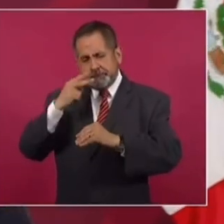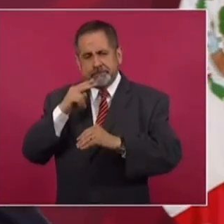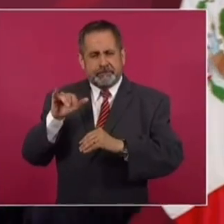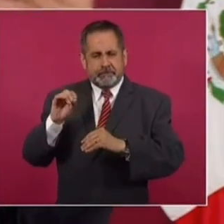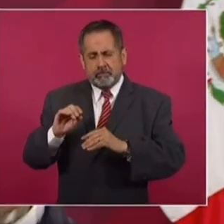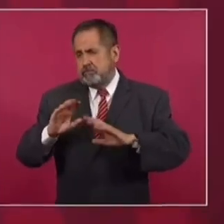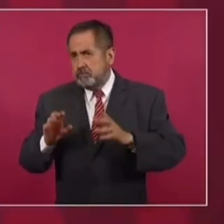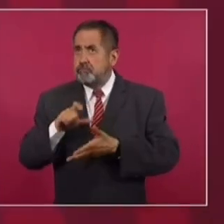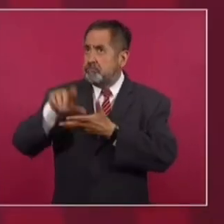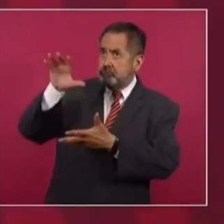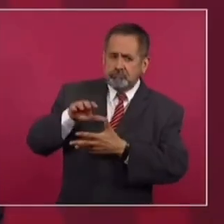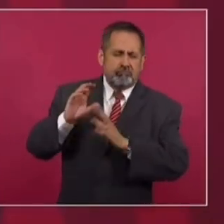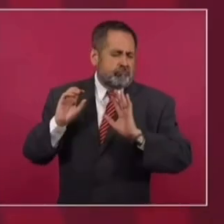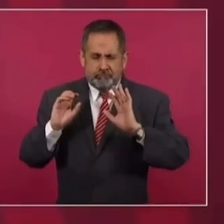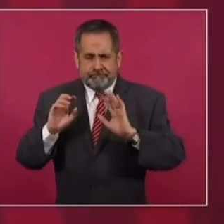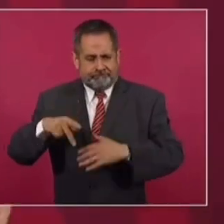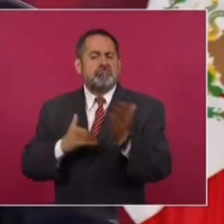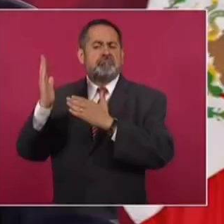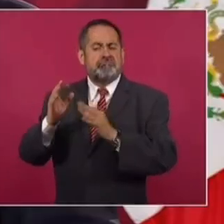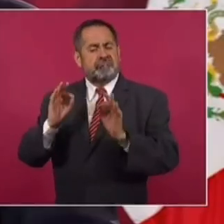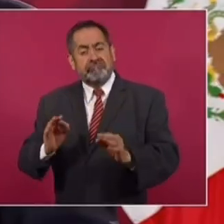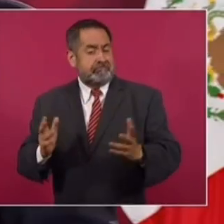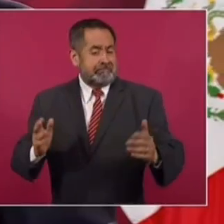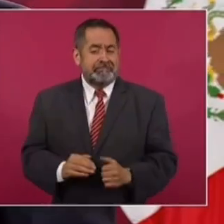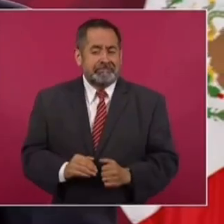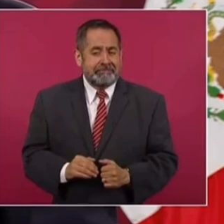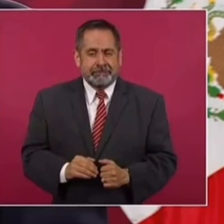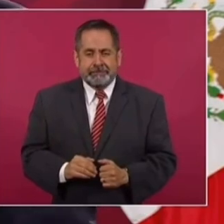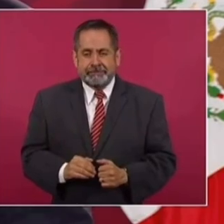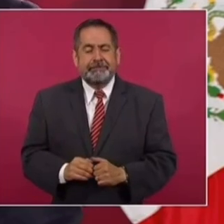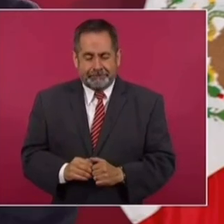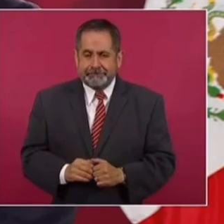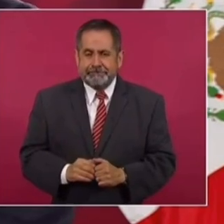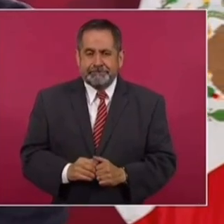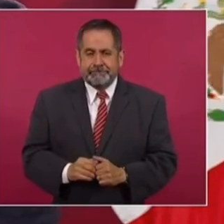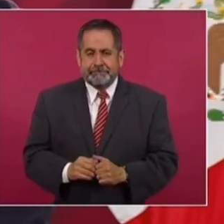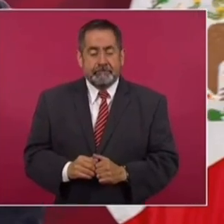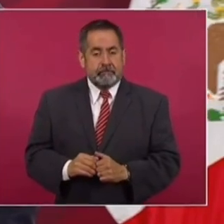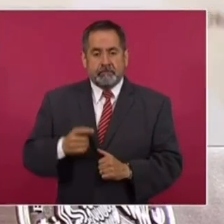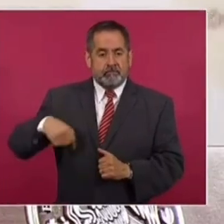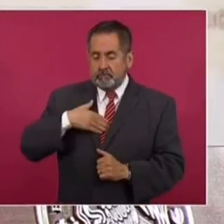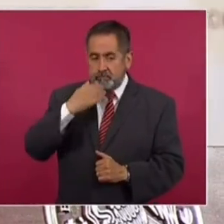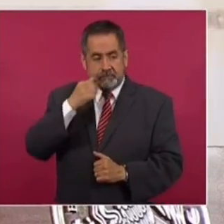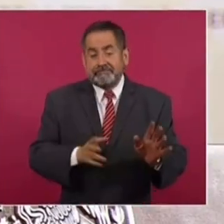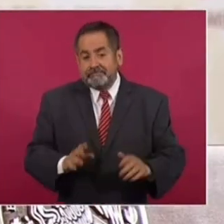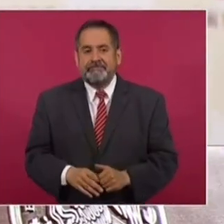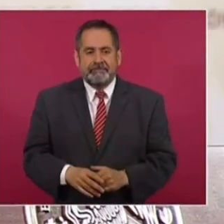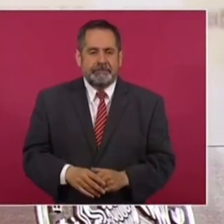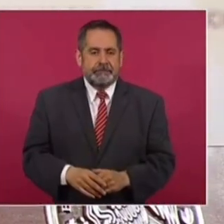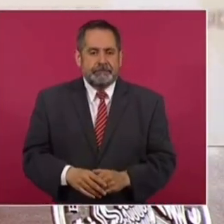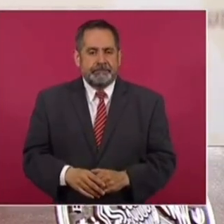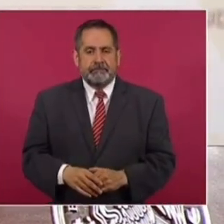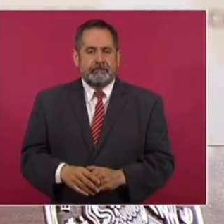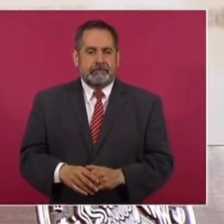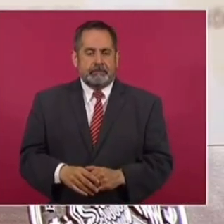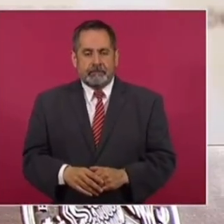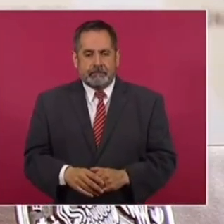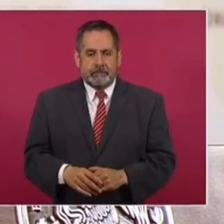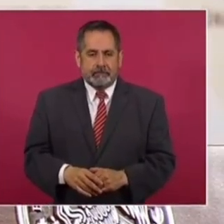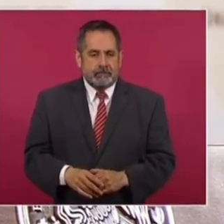como se adquiere pero el litio es maestro entonces fue una muy buena decisión al día de ayer pensaron